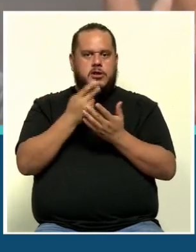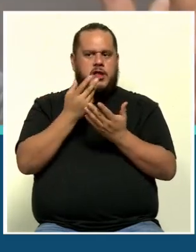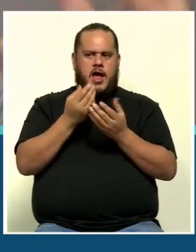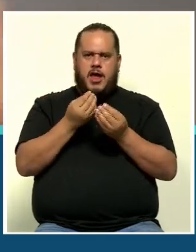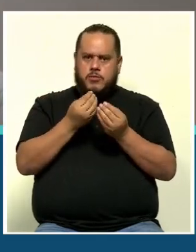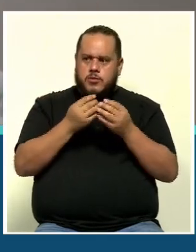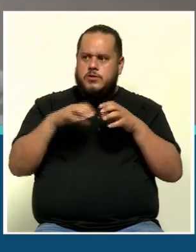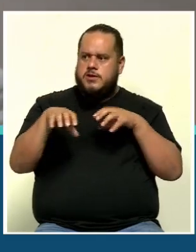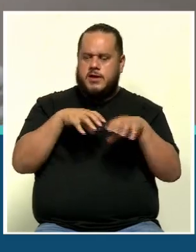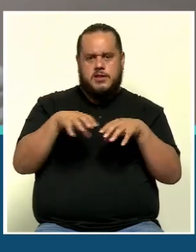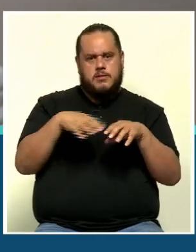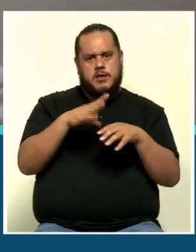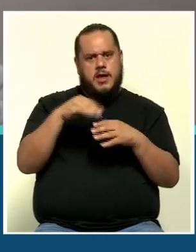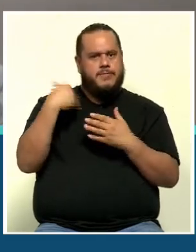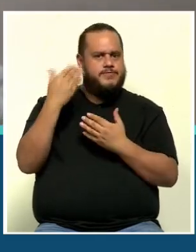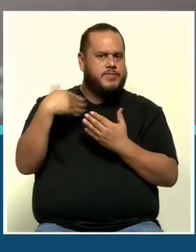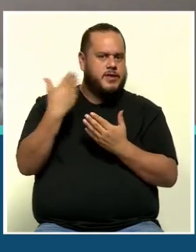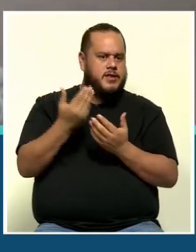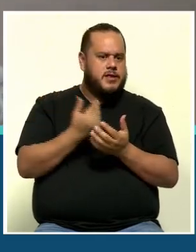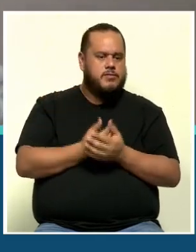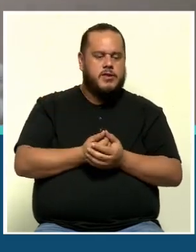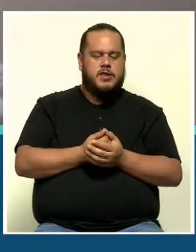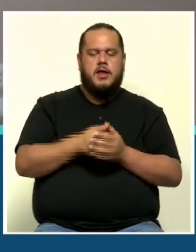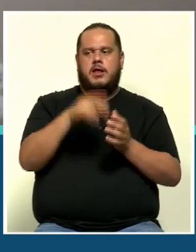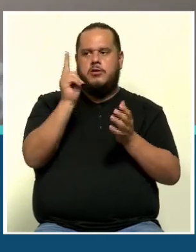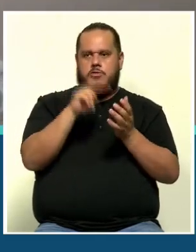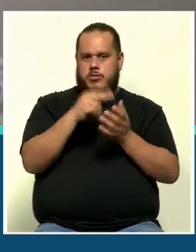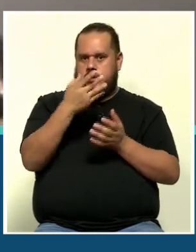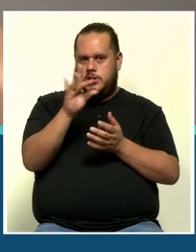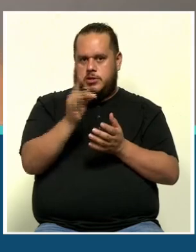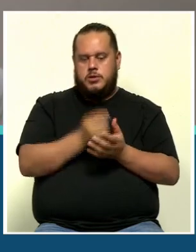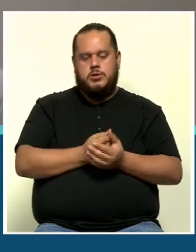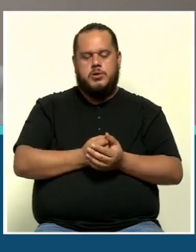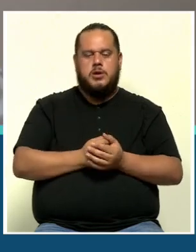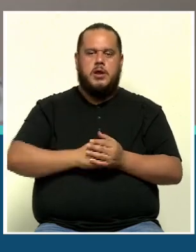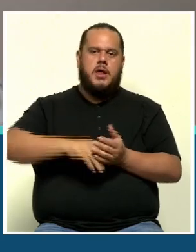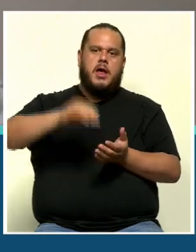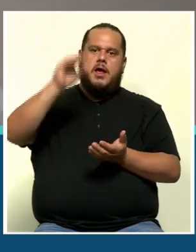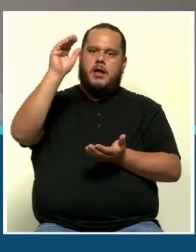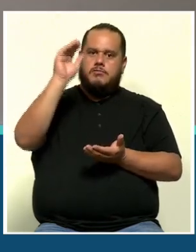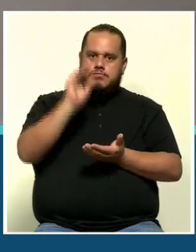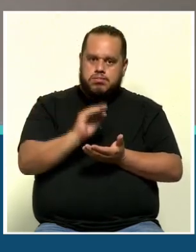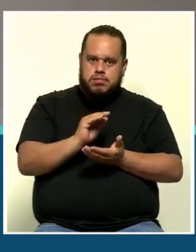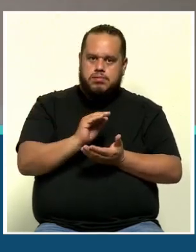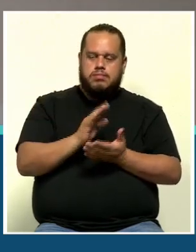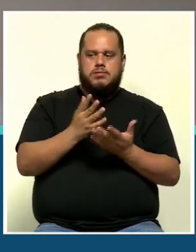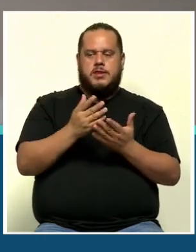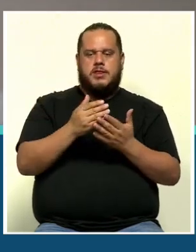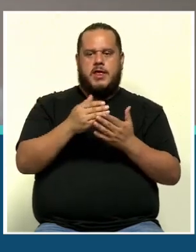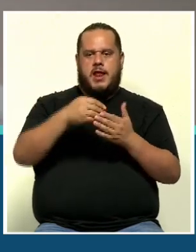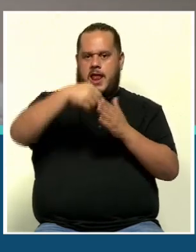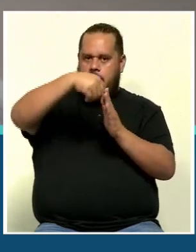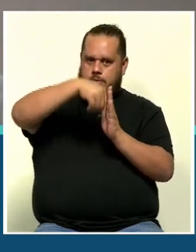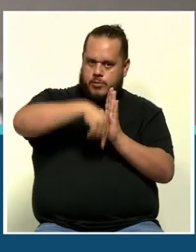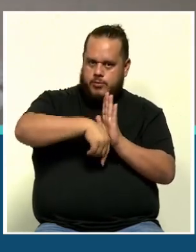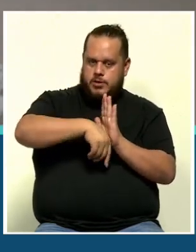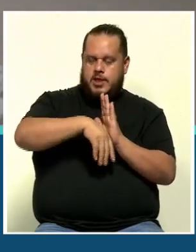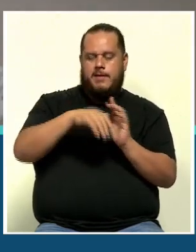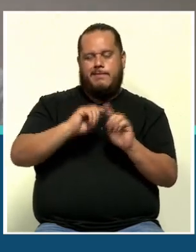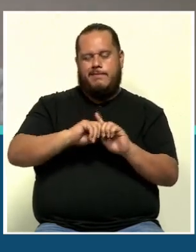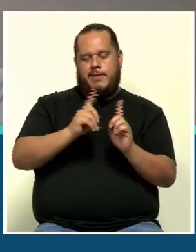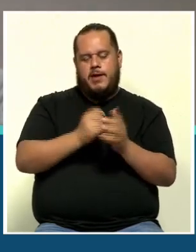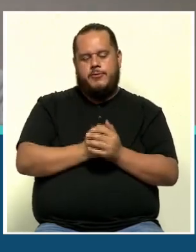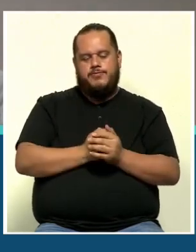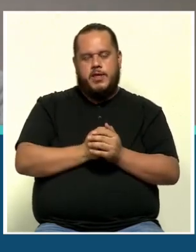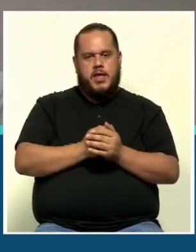grandes actividades y después, desde 2018, hay menos aporte desde la profundidad, pero